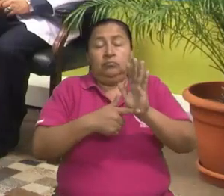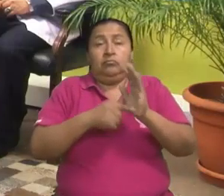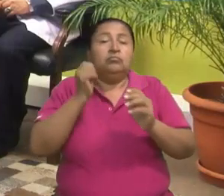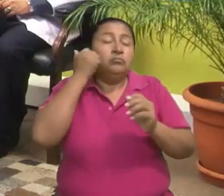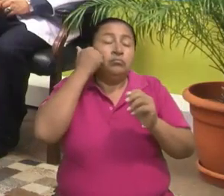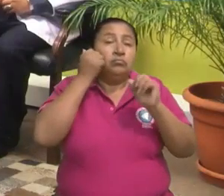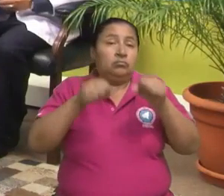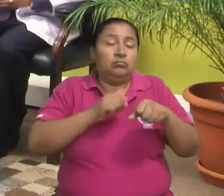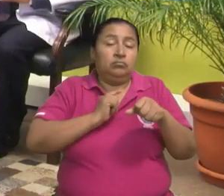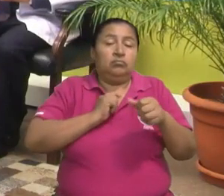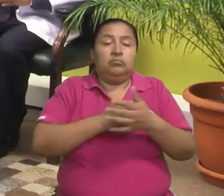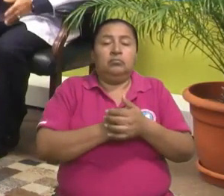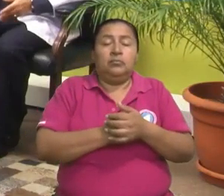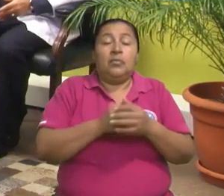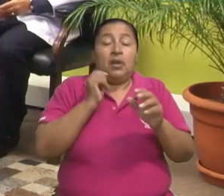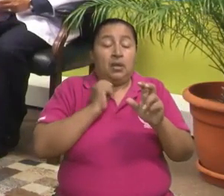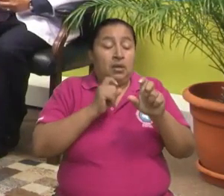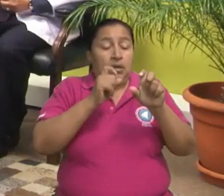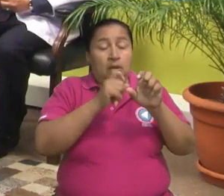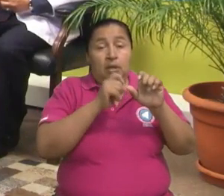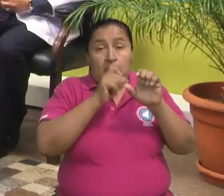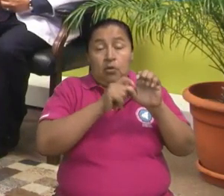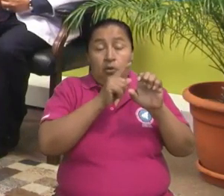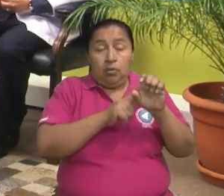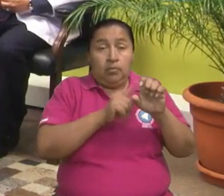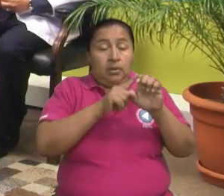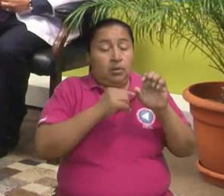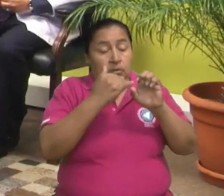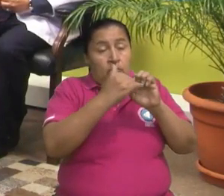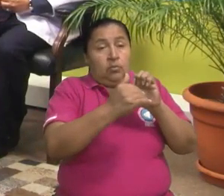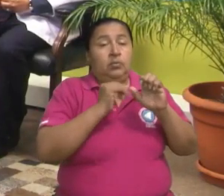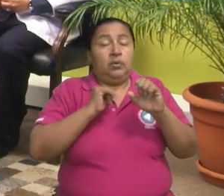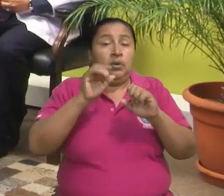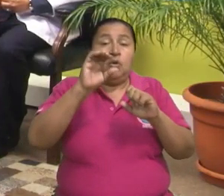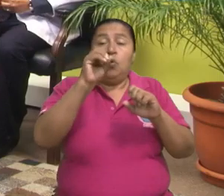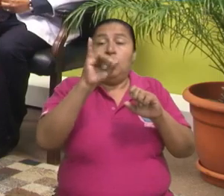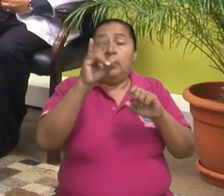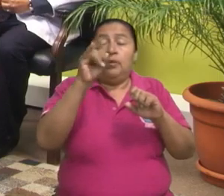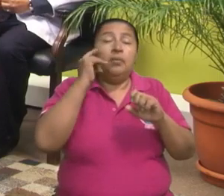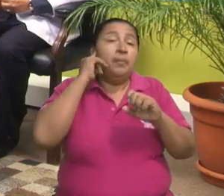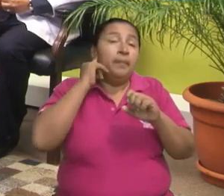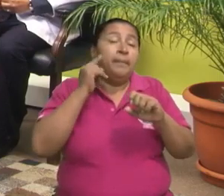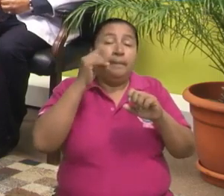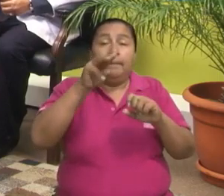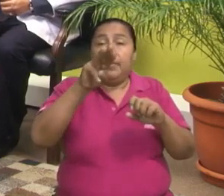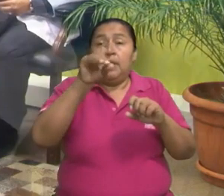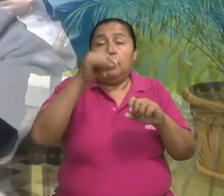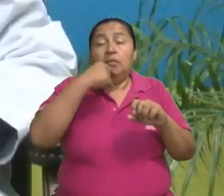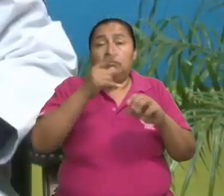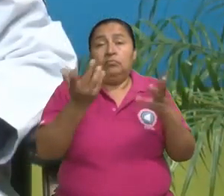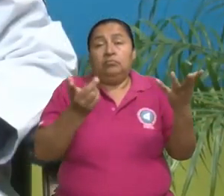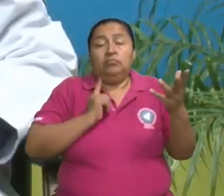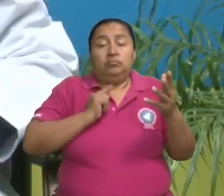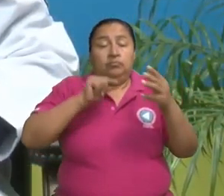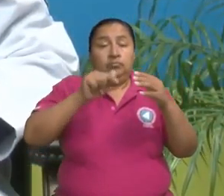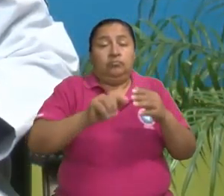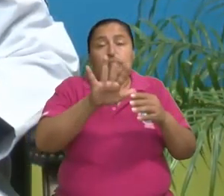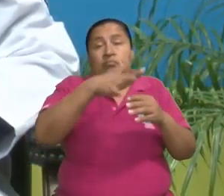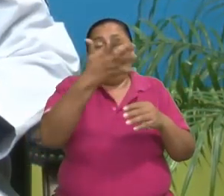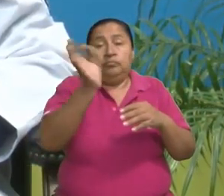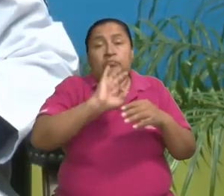en el oído medio en el oído en el oído medio en el oído medio tenés otros